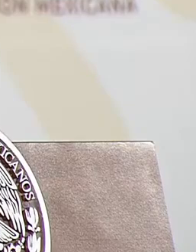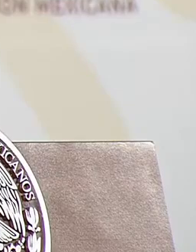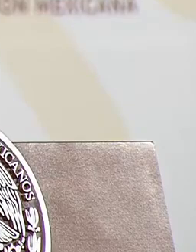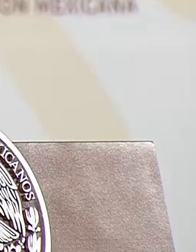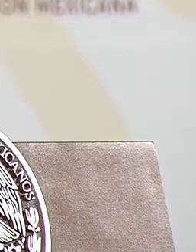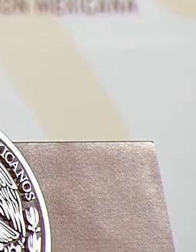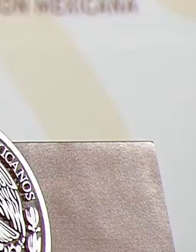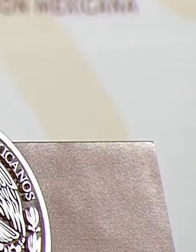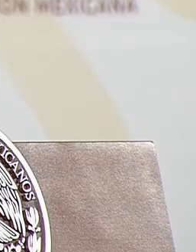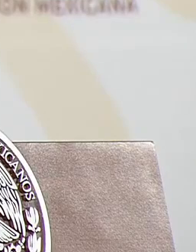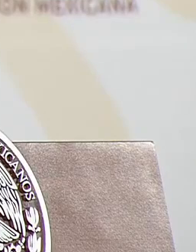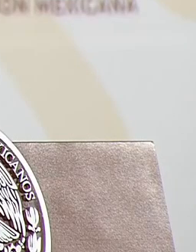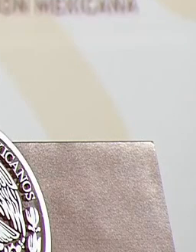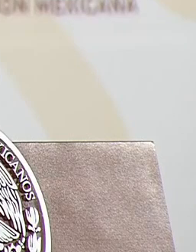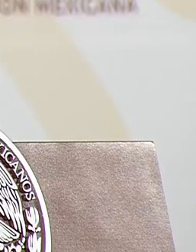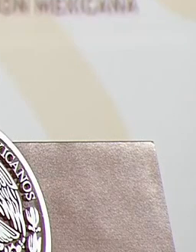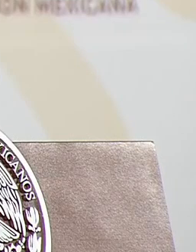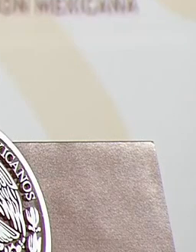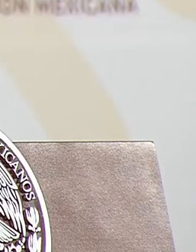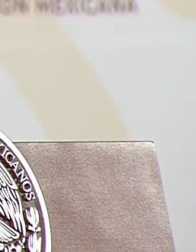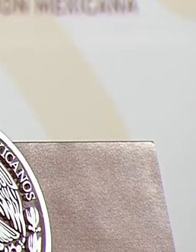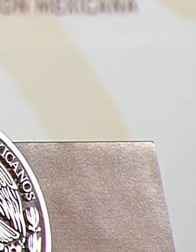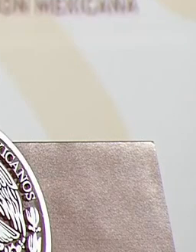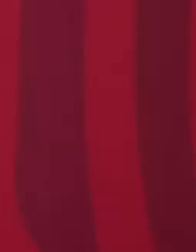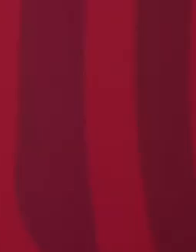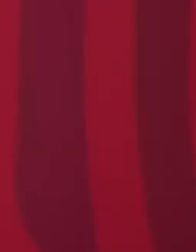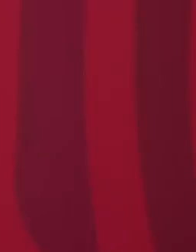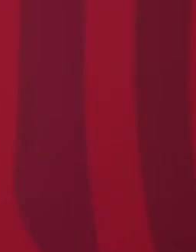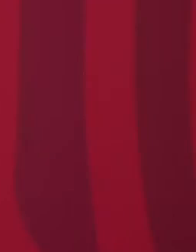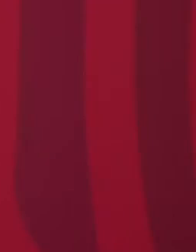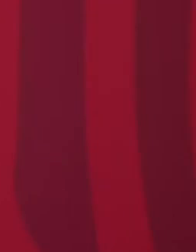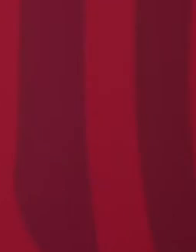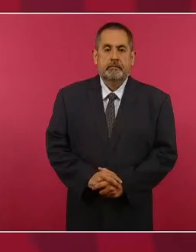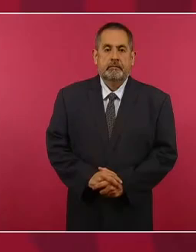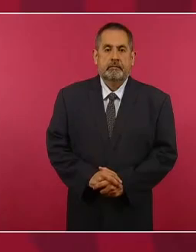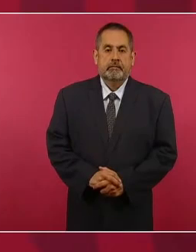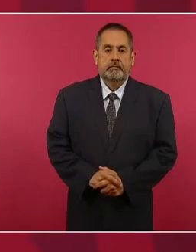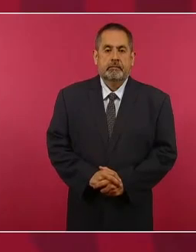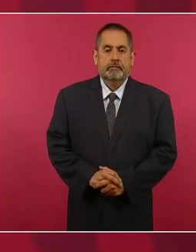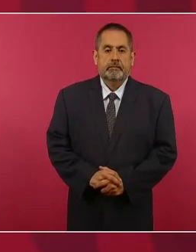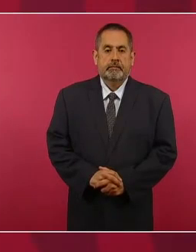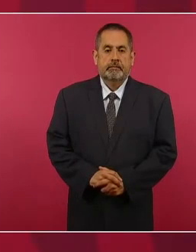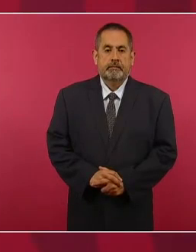¿Cuántas recomendaciones? Lo mismo con Peña. ¿Y cuántas ahora?